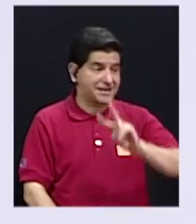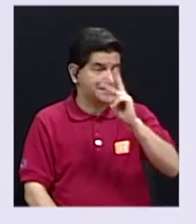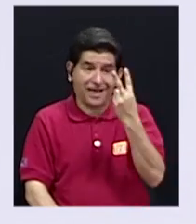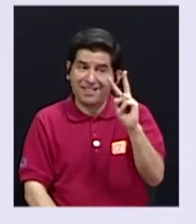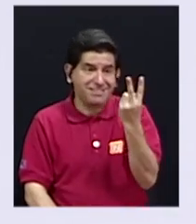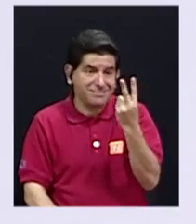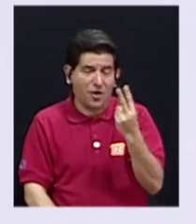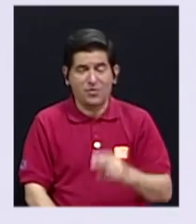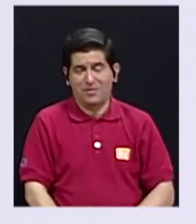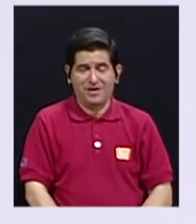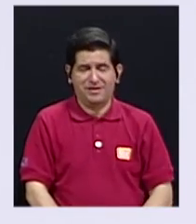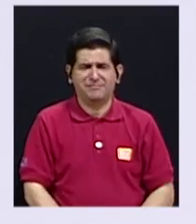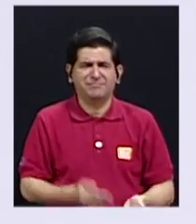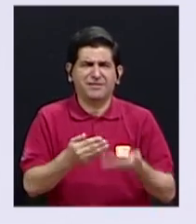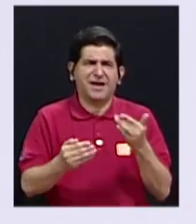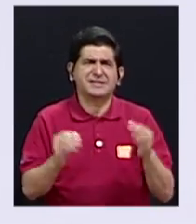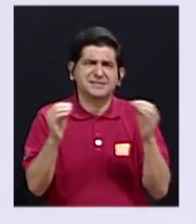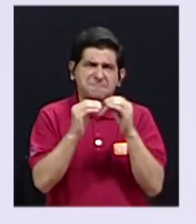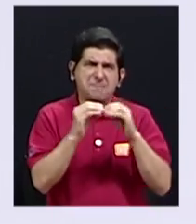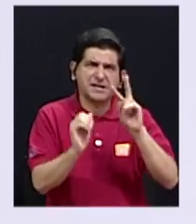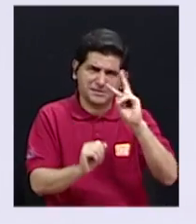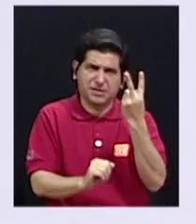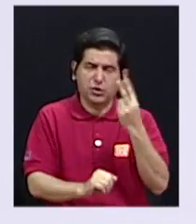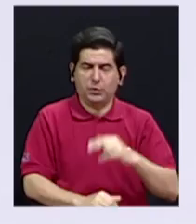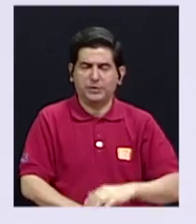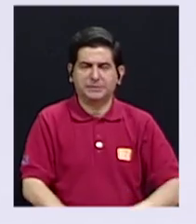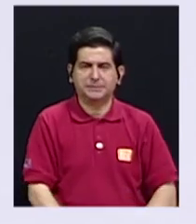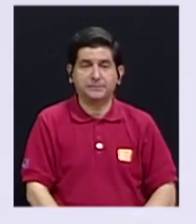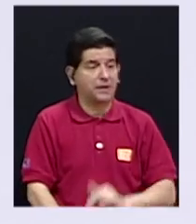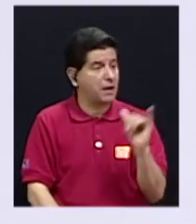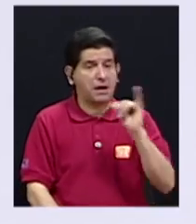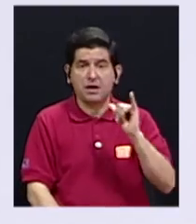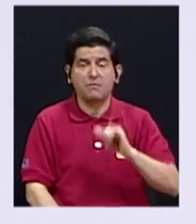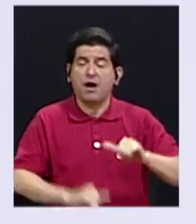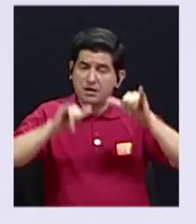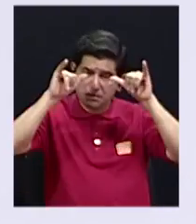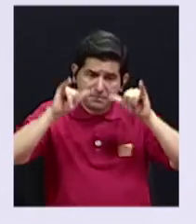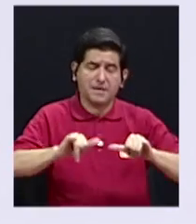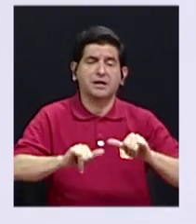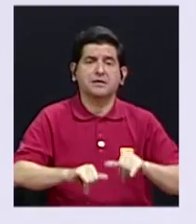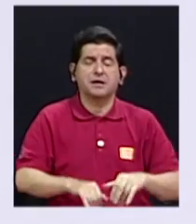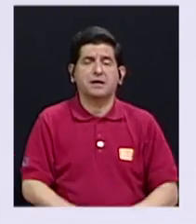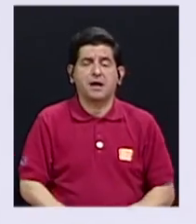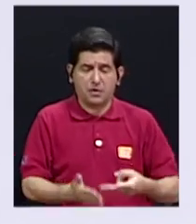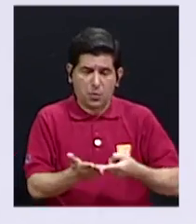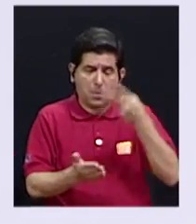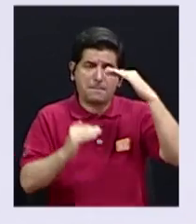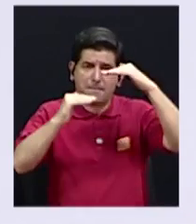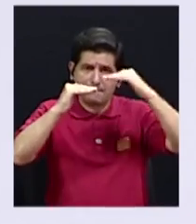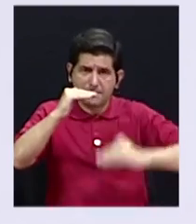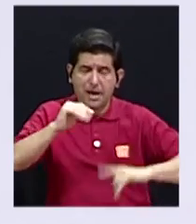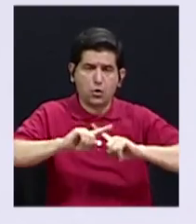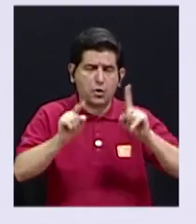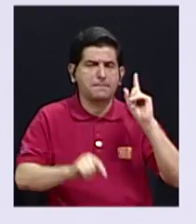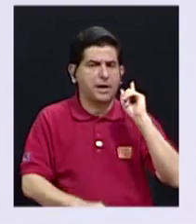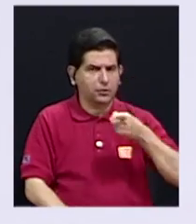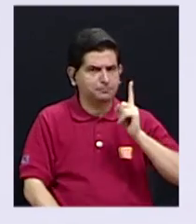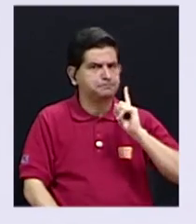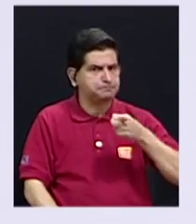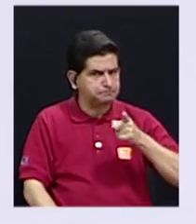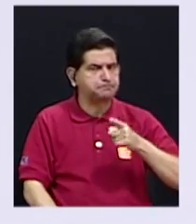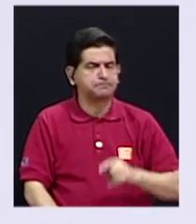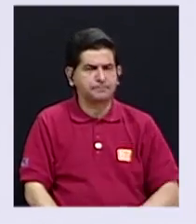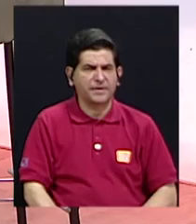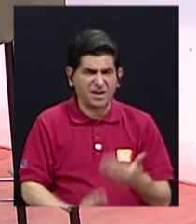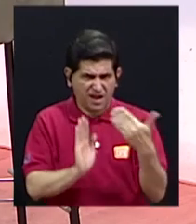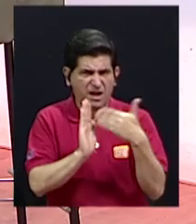un poquito más del doble como el doble y algo más igual siempre se mantienen en valores bajos pero si es una llamada de atención de